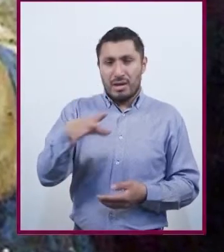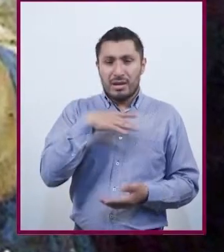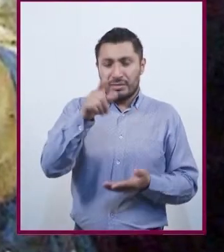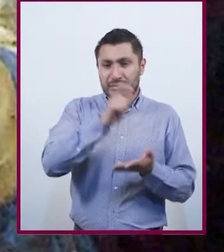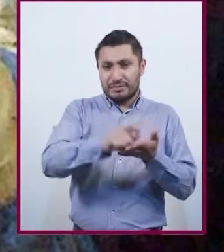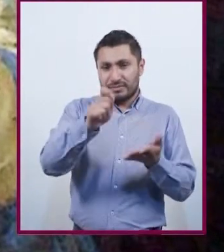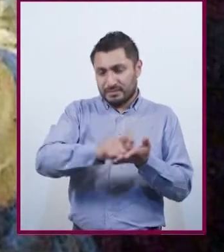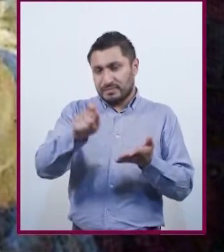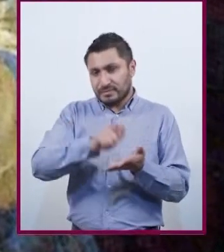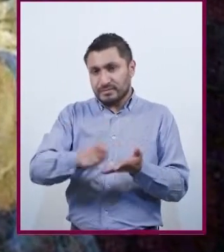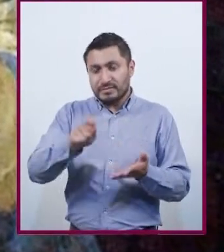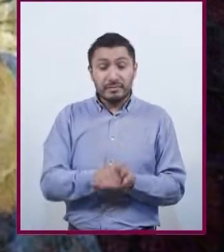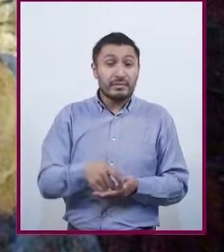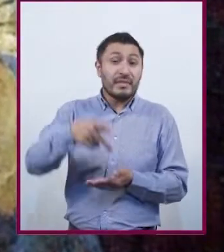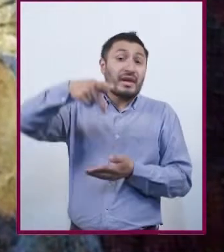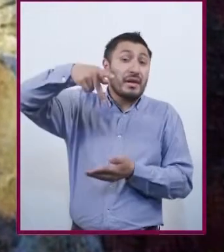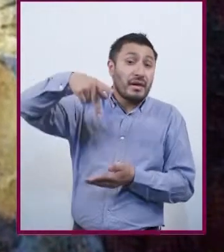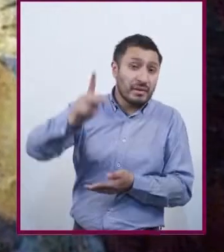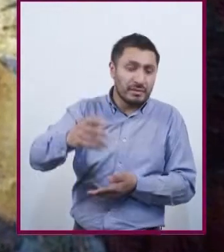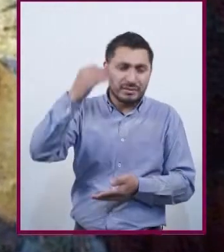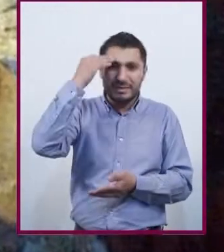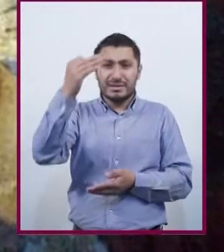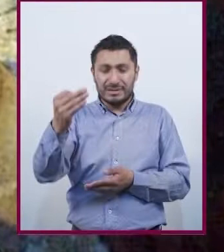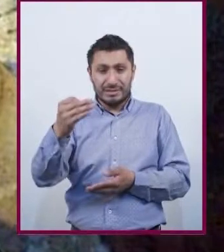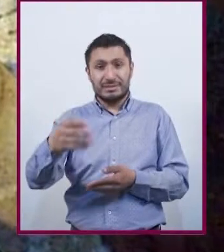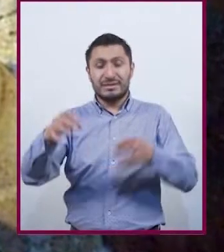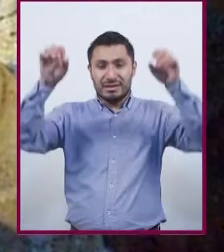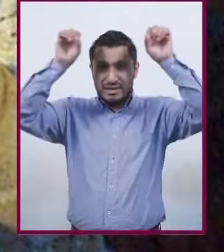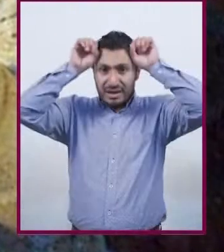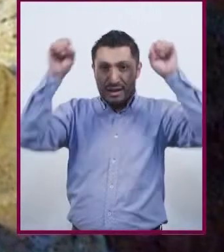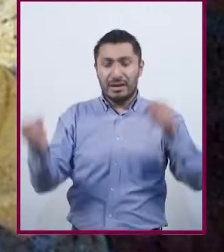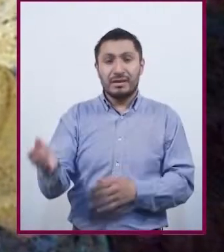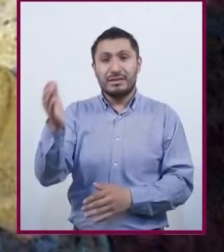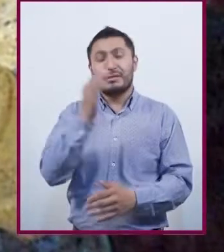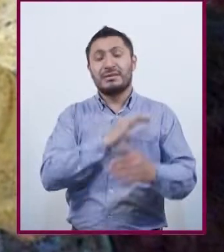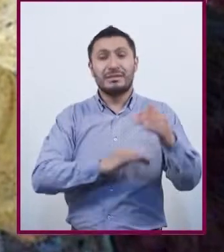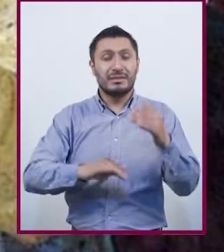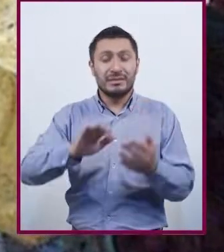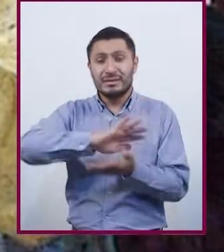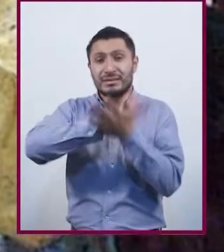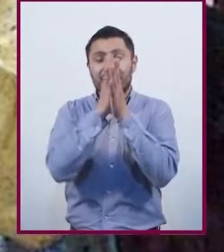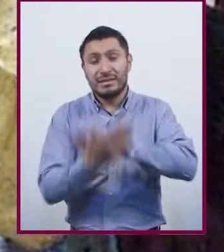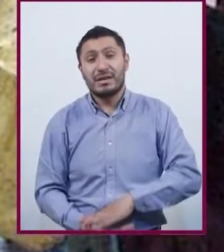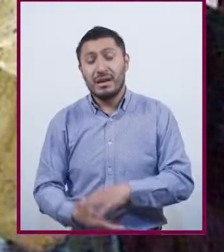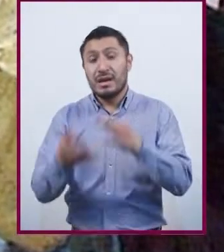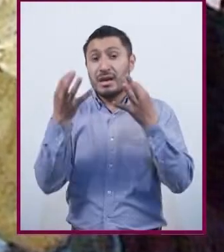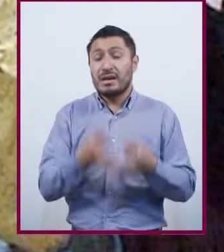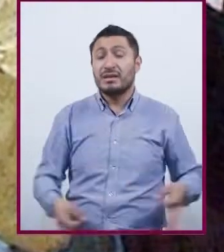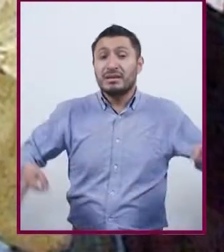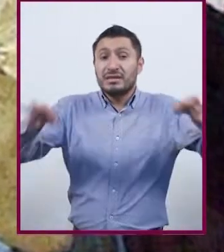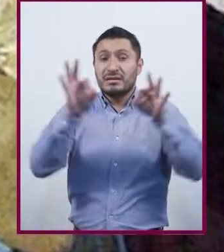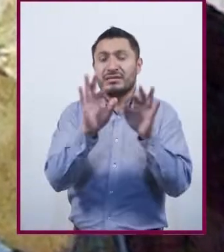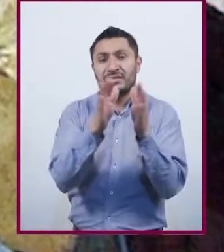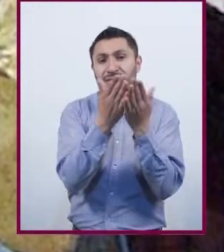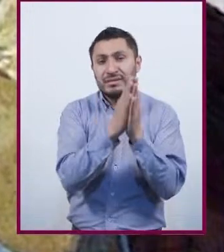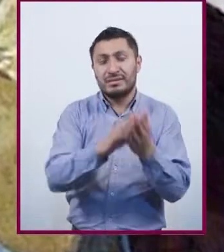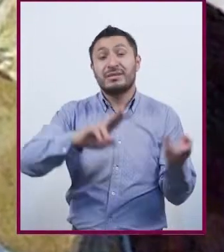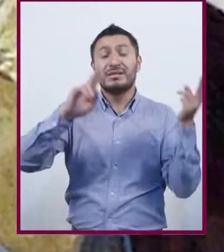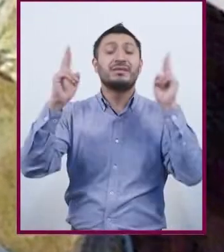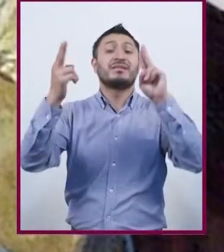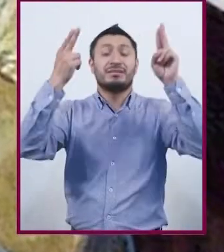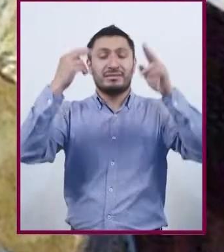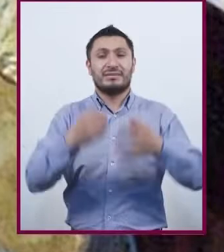quien también se dedicaba a la literatura. Sin embargo, con el tiempo, Frankenstein se convertiría en una de las obras cumbres